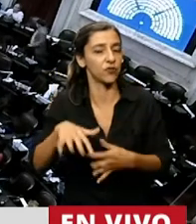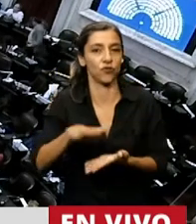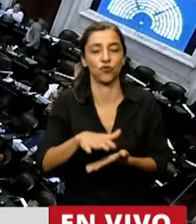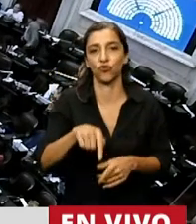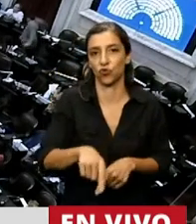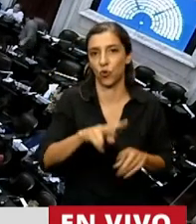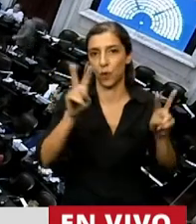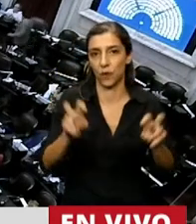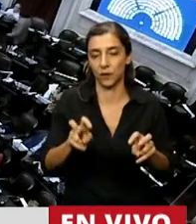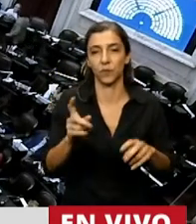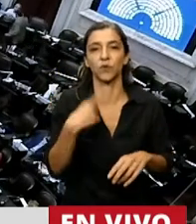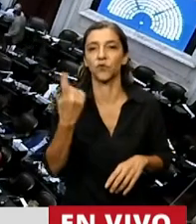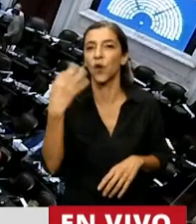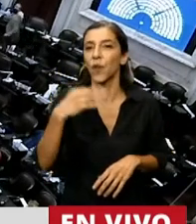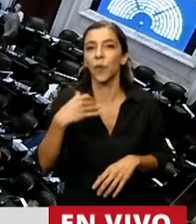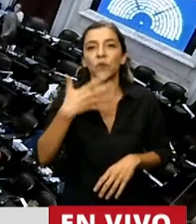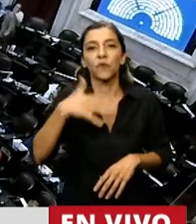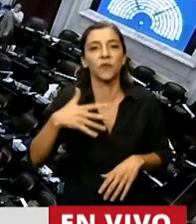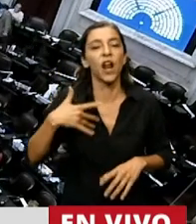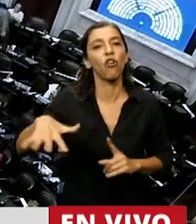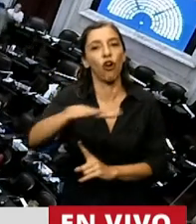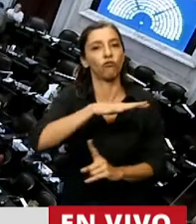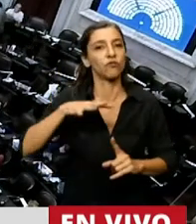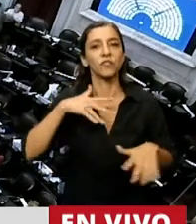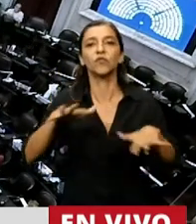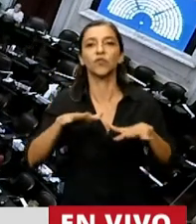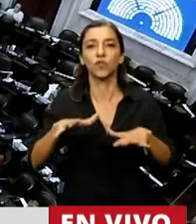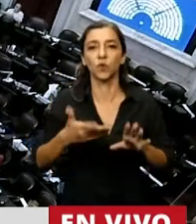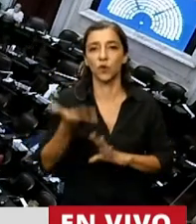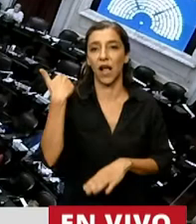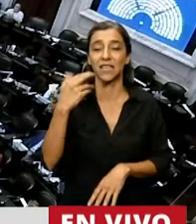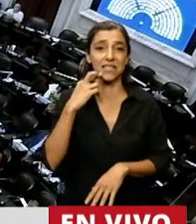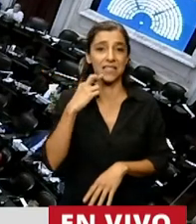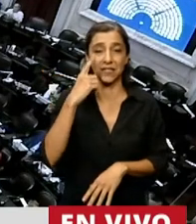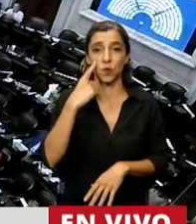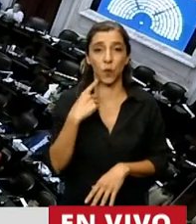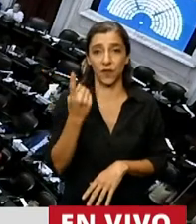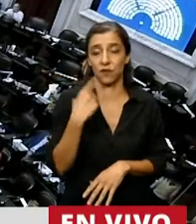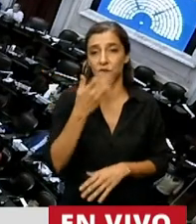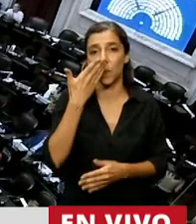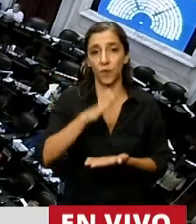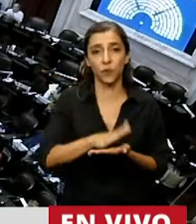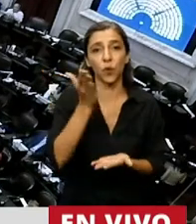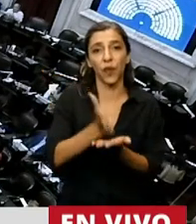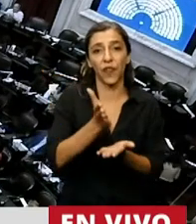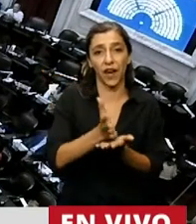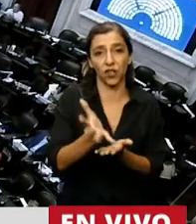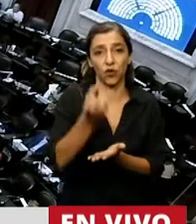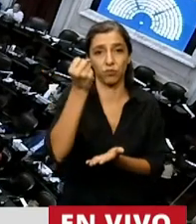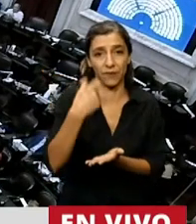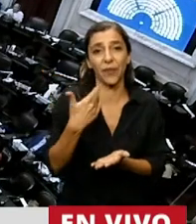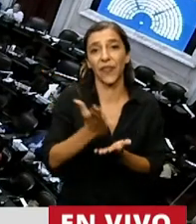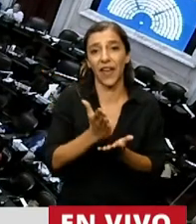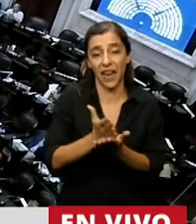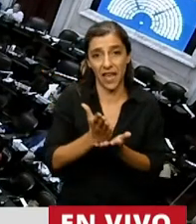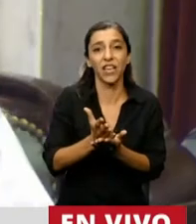eso tenemos que contextualizar. Hace apenas 19 días, en este recinto, hablábamos de la adquisición de derechos, de la ampliación de